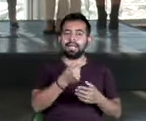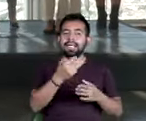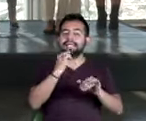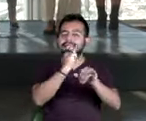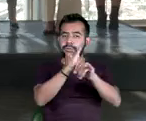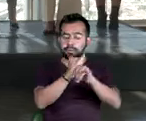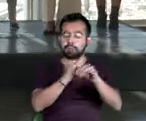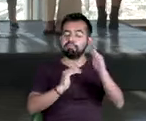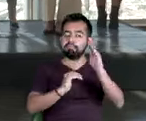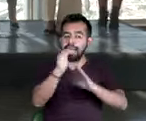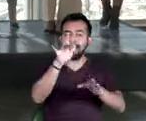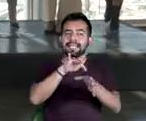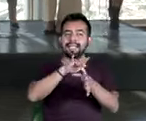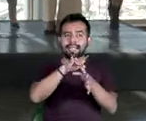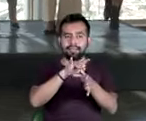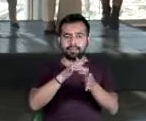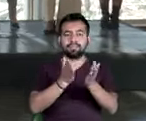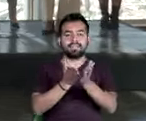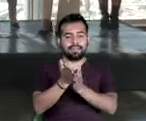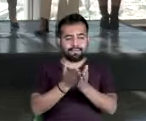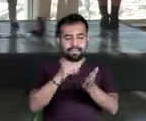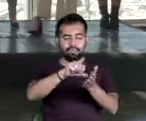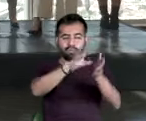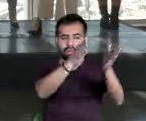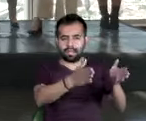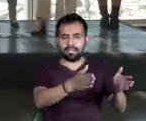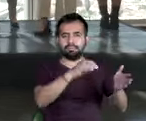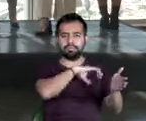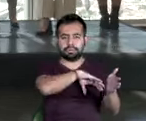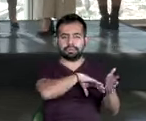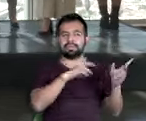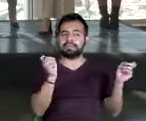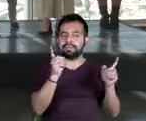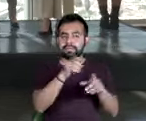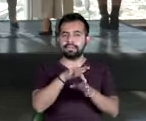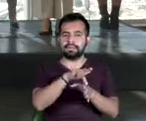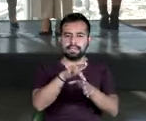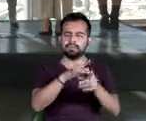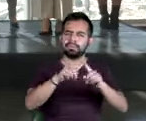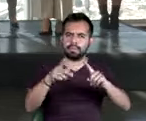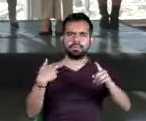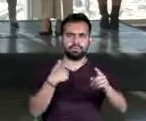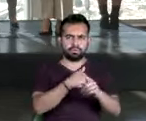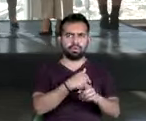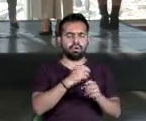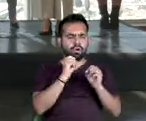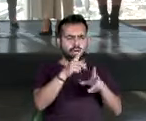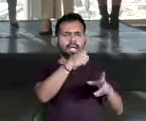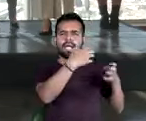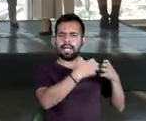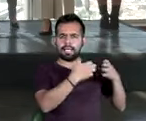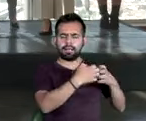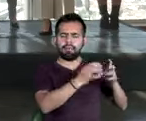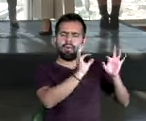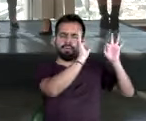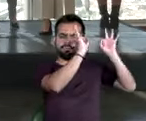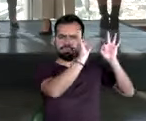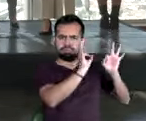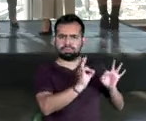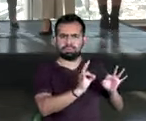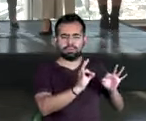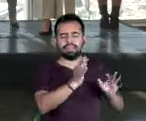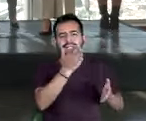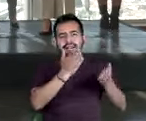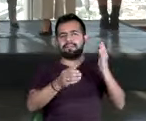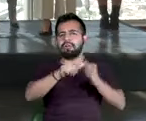el Ecuador es servir a la ciudadanía. Y este equipo, que es un equipo de primera, muy bien podría ser un gabinete